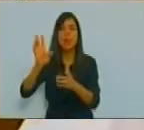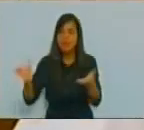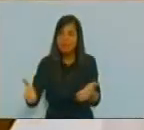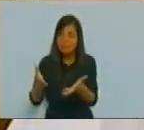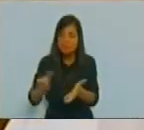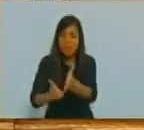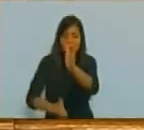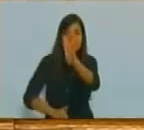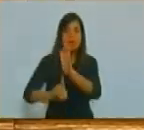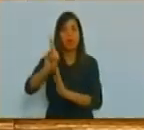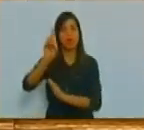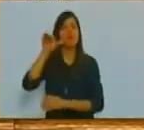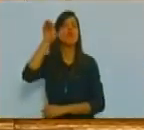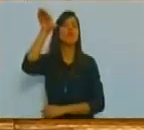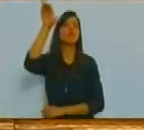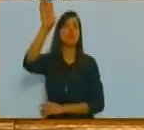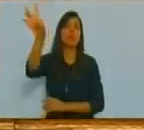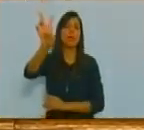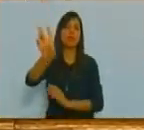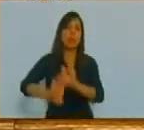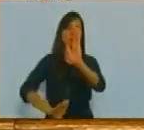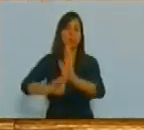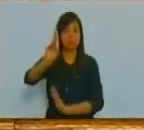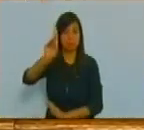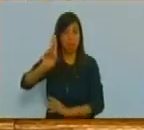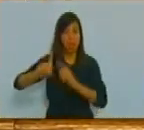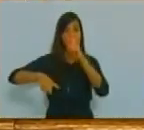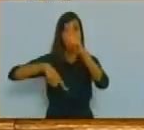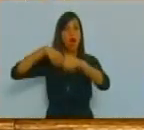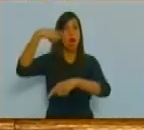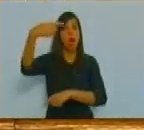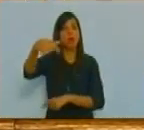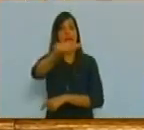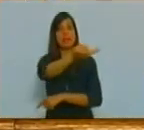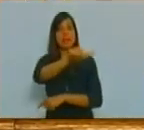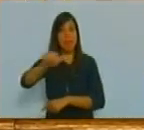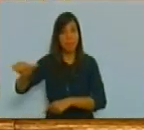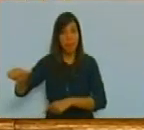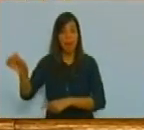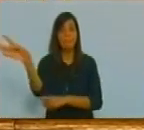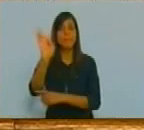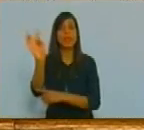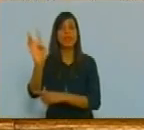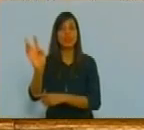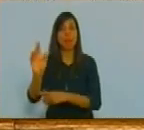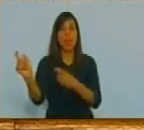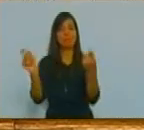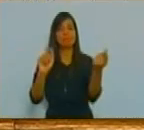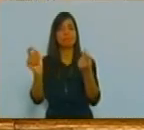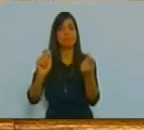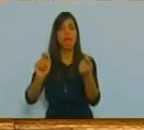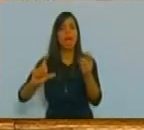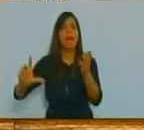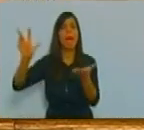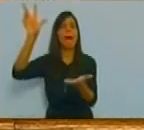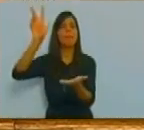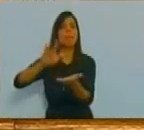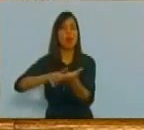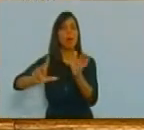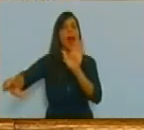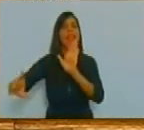son la garantía del futuro y la semana que viene venezuela estará a la vanguardia con una ley contra el odio